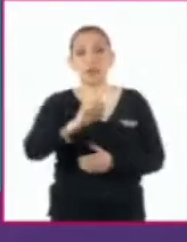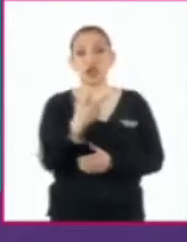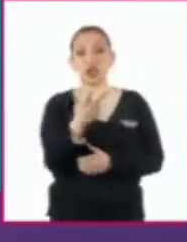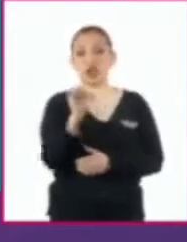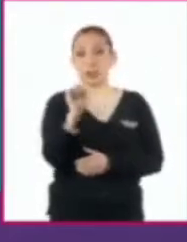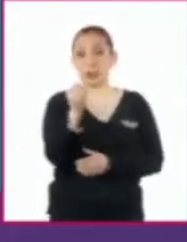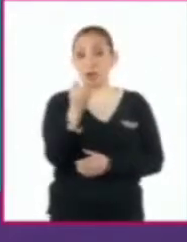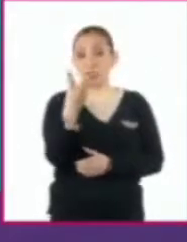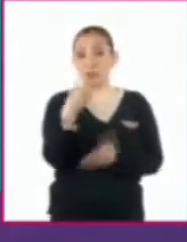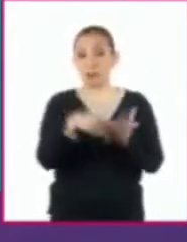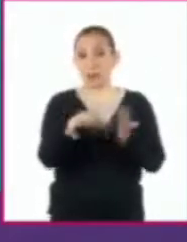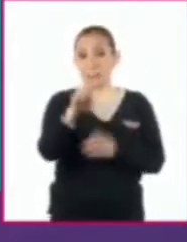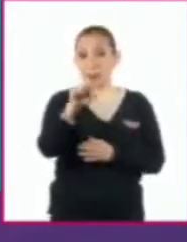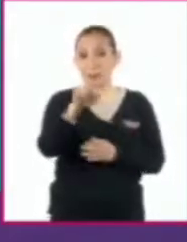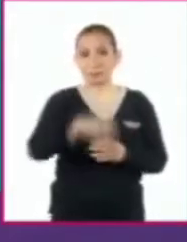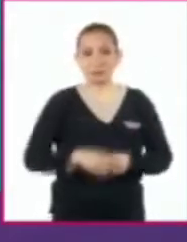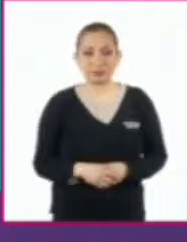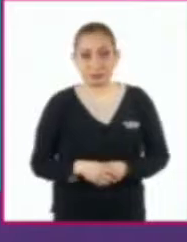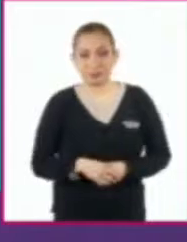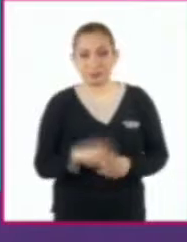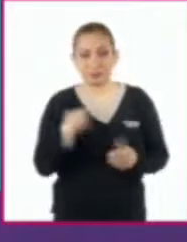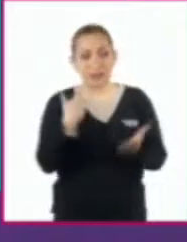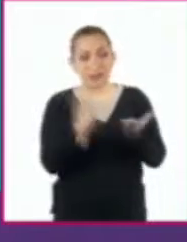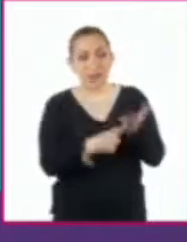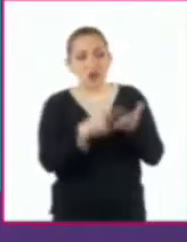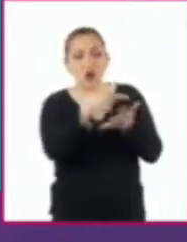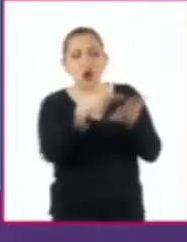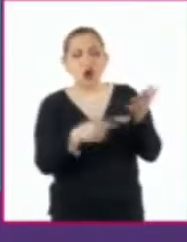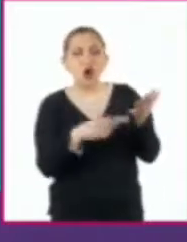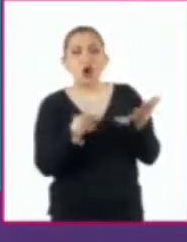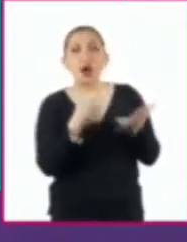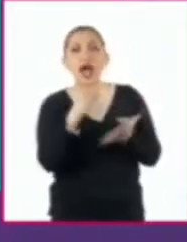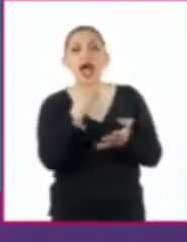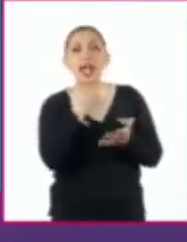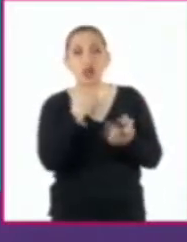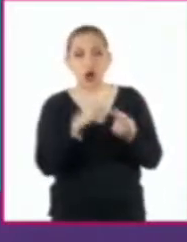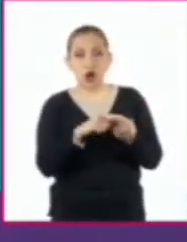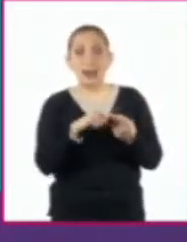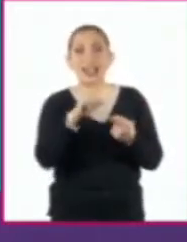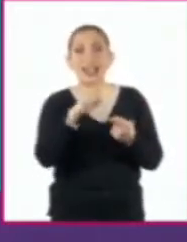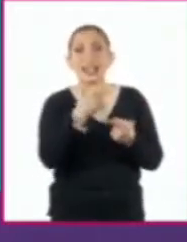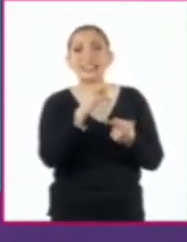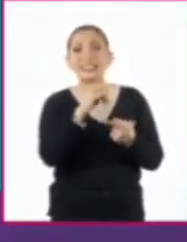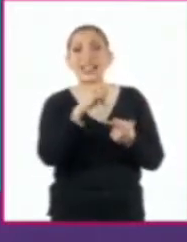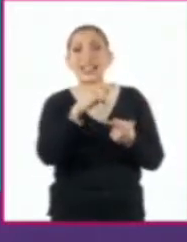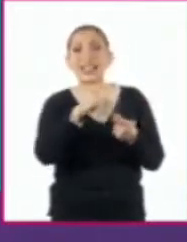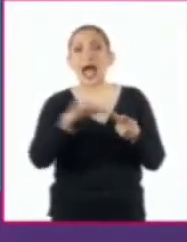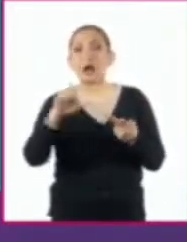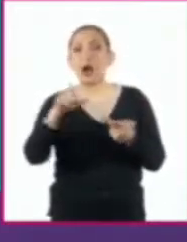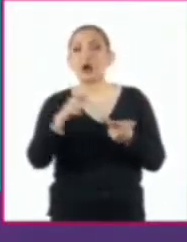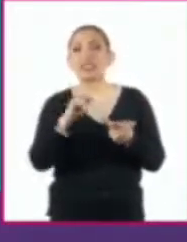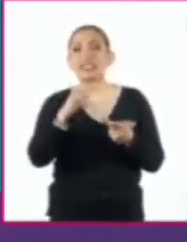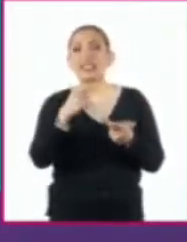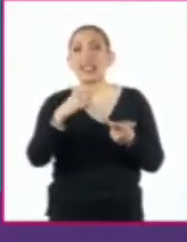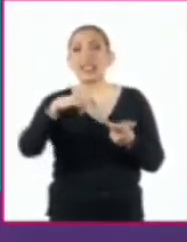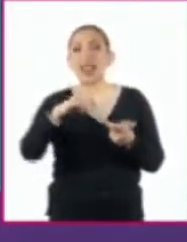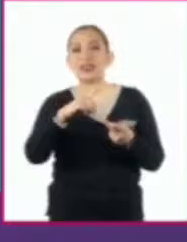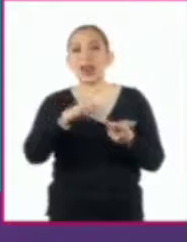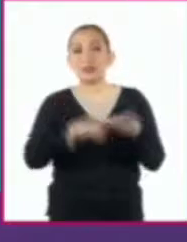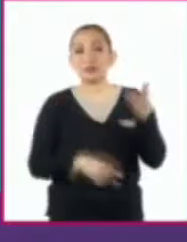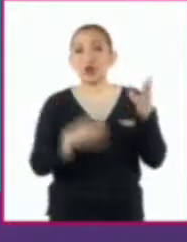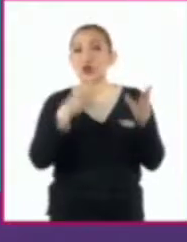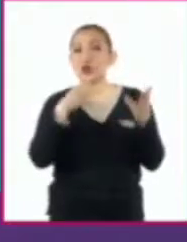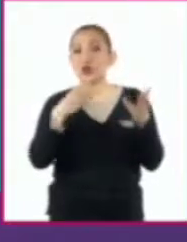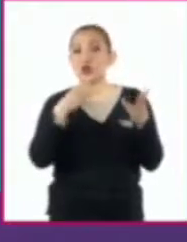de septiembre de 2020. Composición de la mezcla: alcohol, glicerina y agua oxigenada.